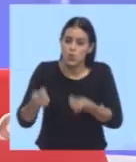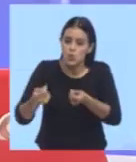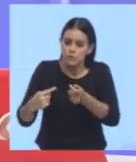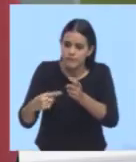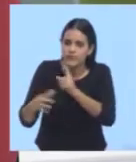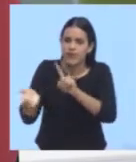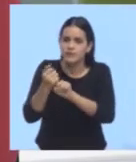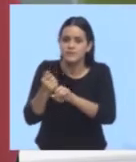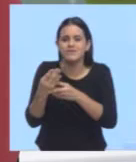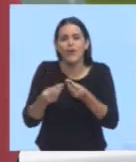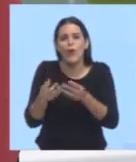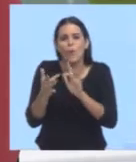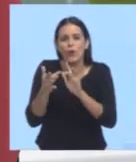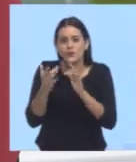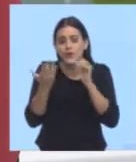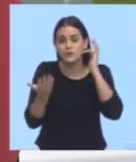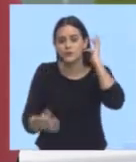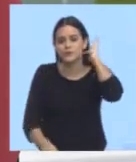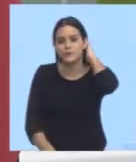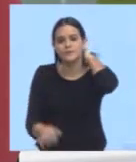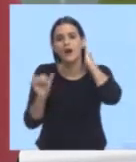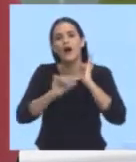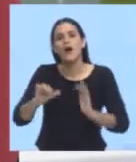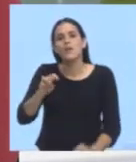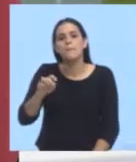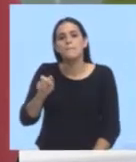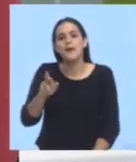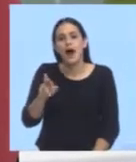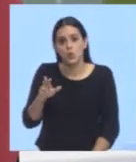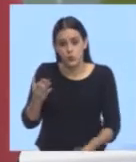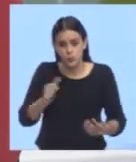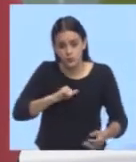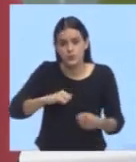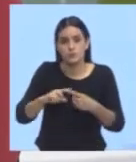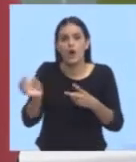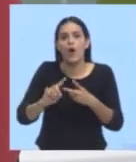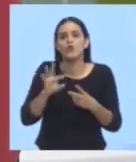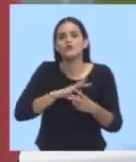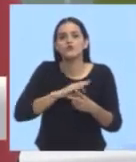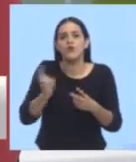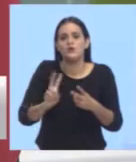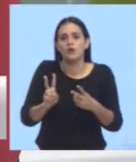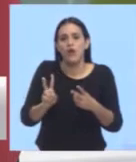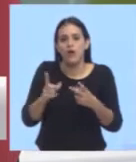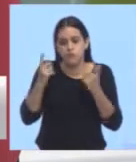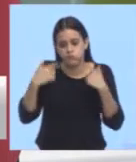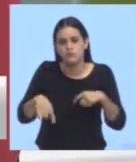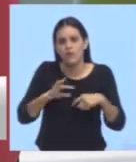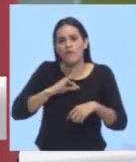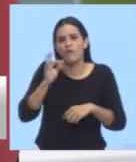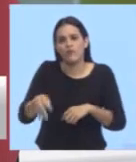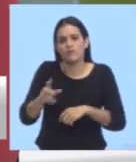bueno los contactos son arroba marulanda eta y los contactos de la sociedad venezolana de infectología s